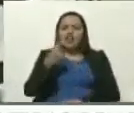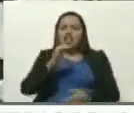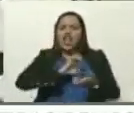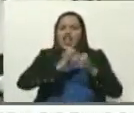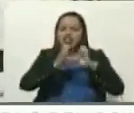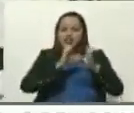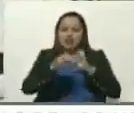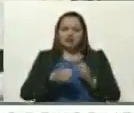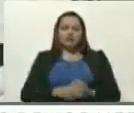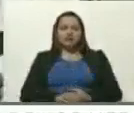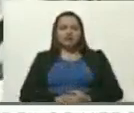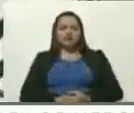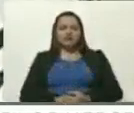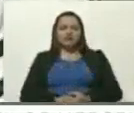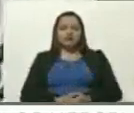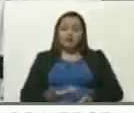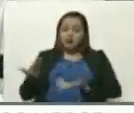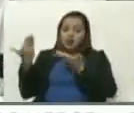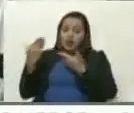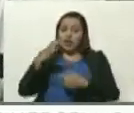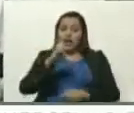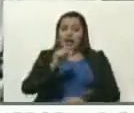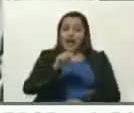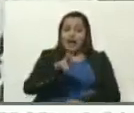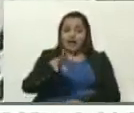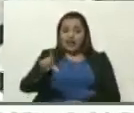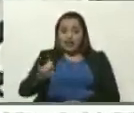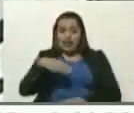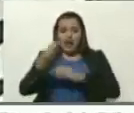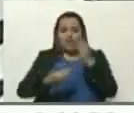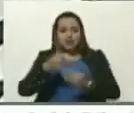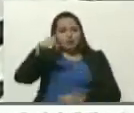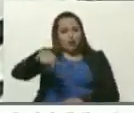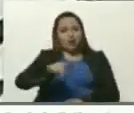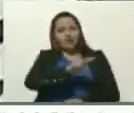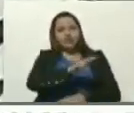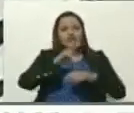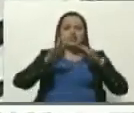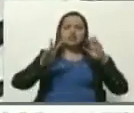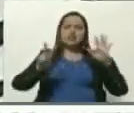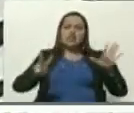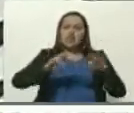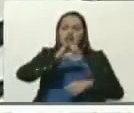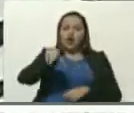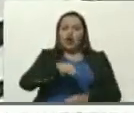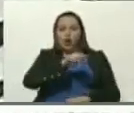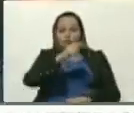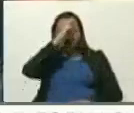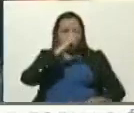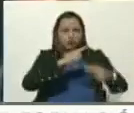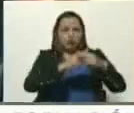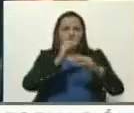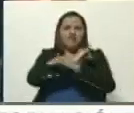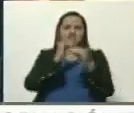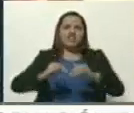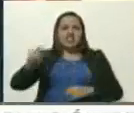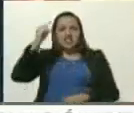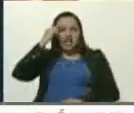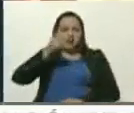ética. A él dedicamos hoy este 27 de junio. ¡Feliz Día del Periodista!